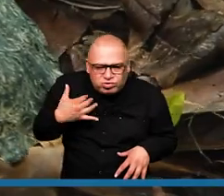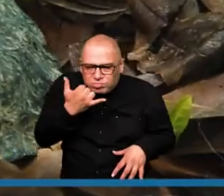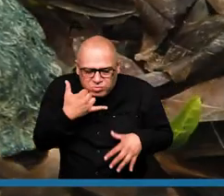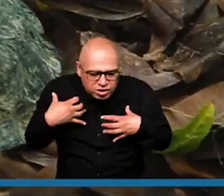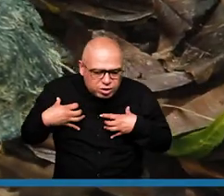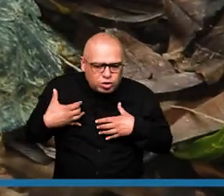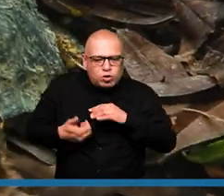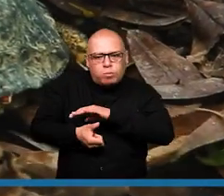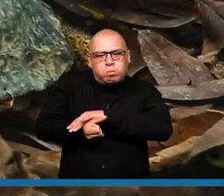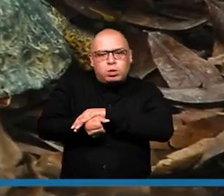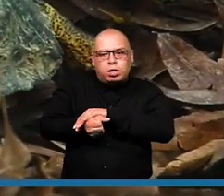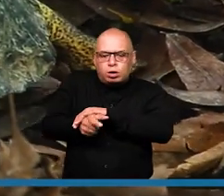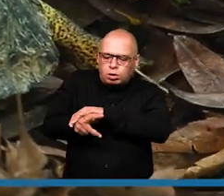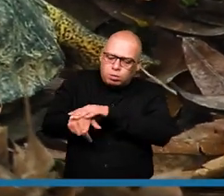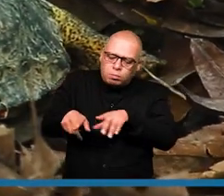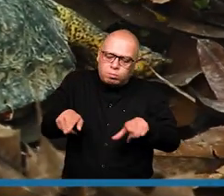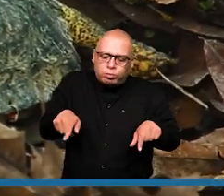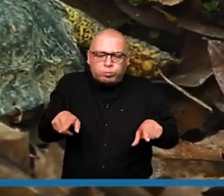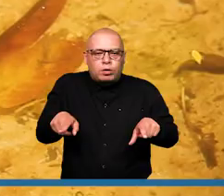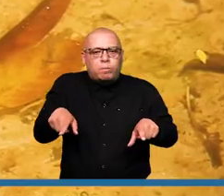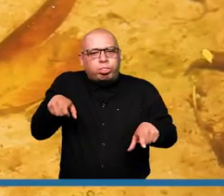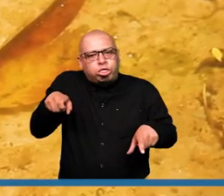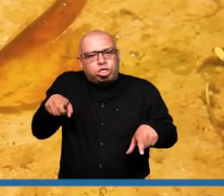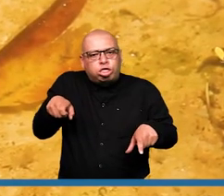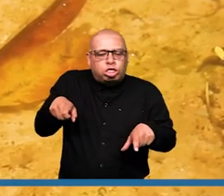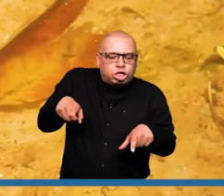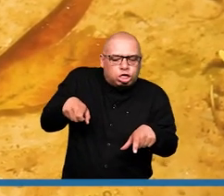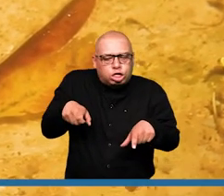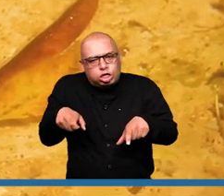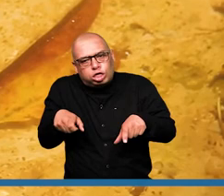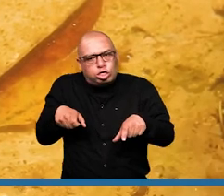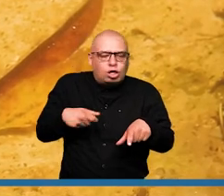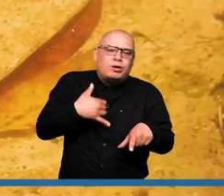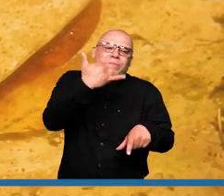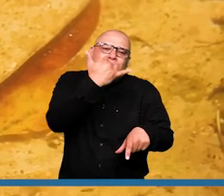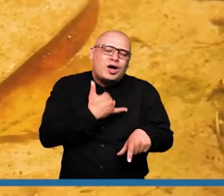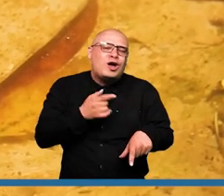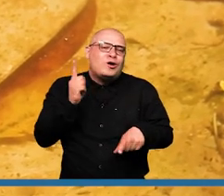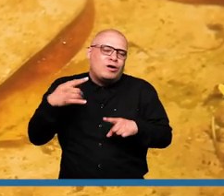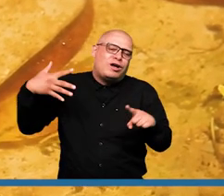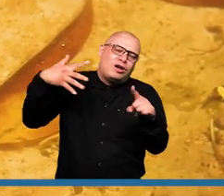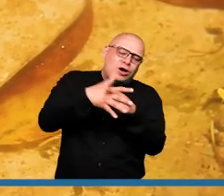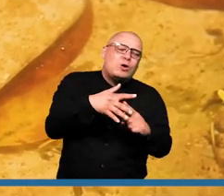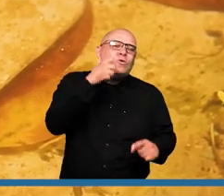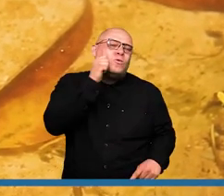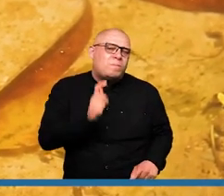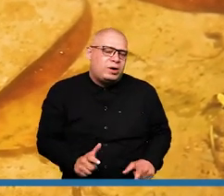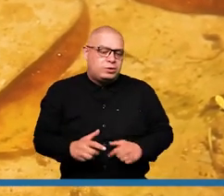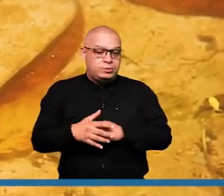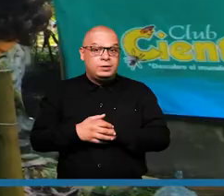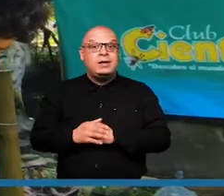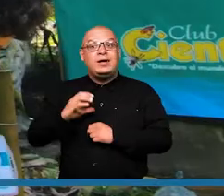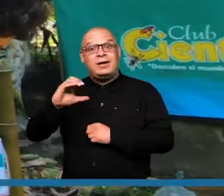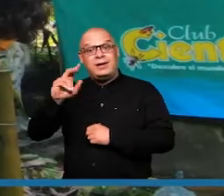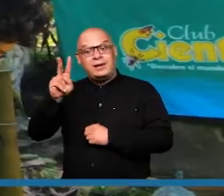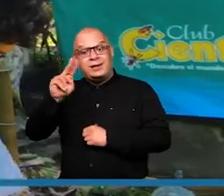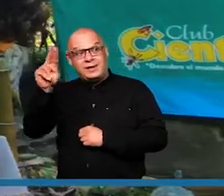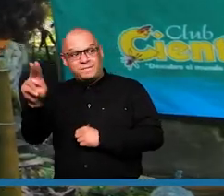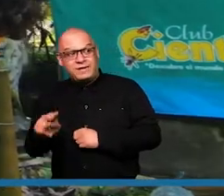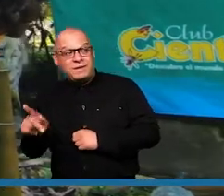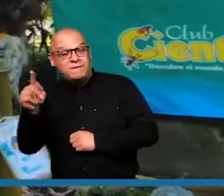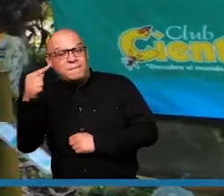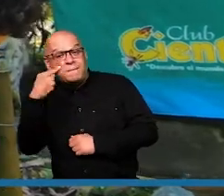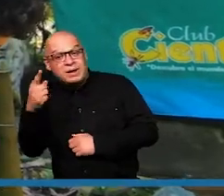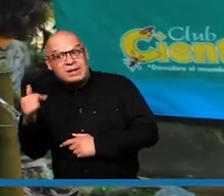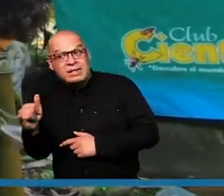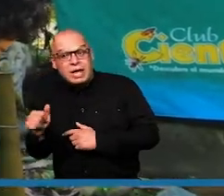les falta una patica y eso ya no las deja poder ser libres. Entonces ya cuando el CAP las valora y dice quiénes sí se pueden liberar